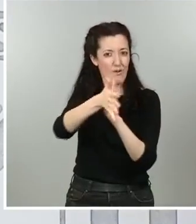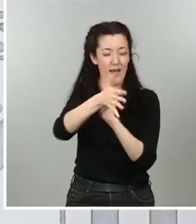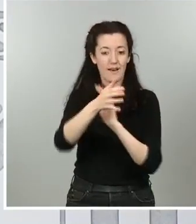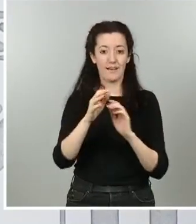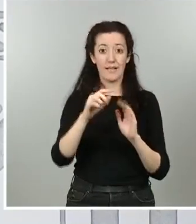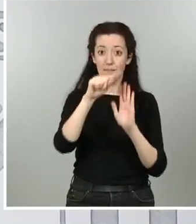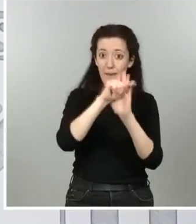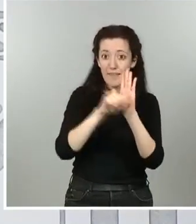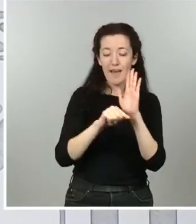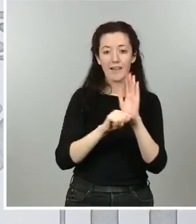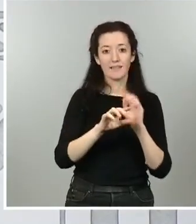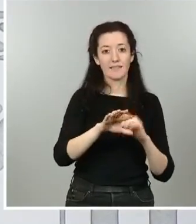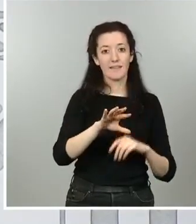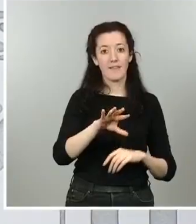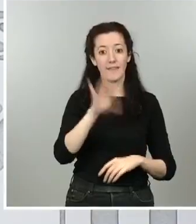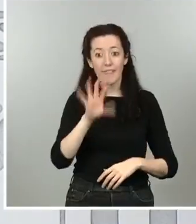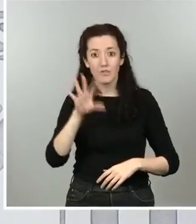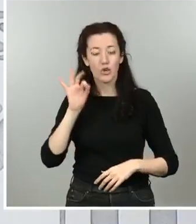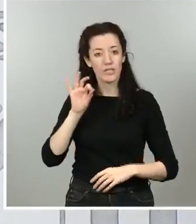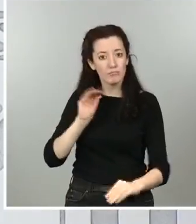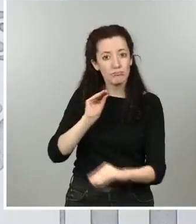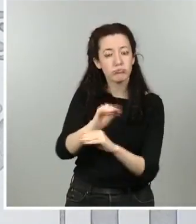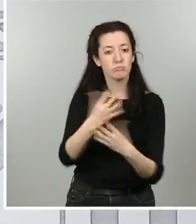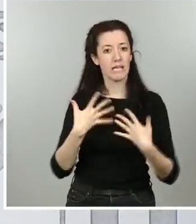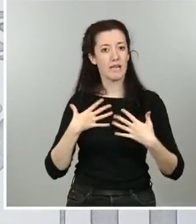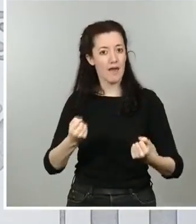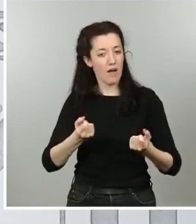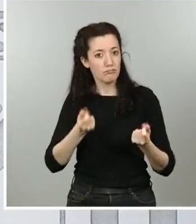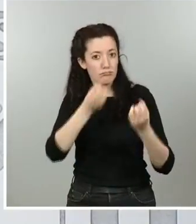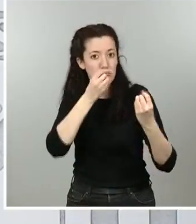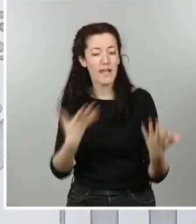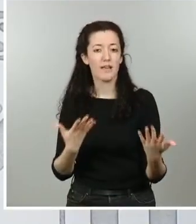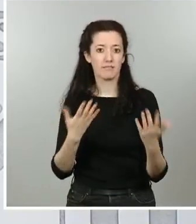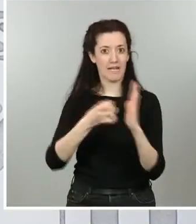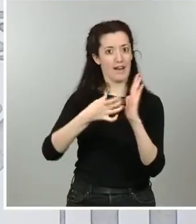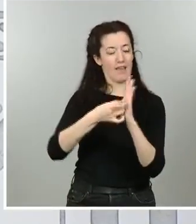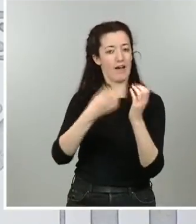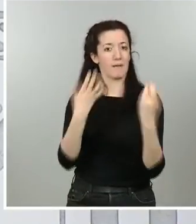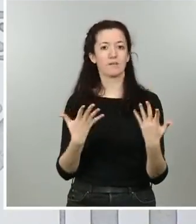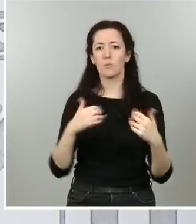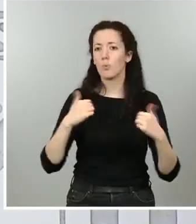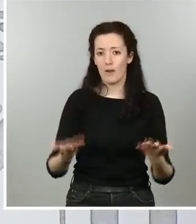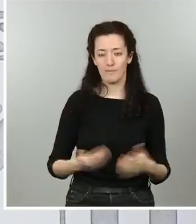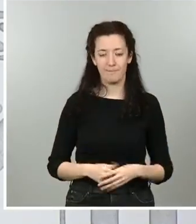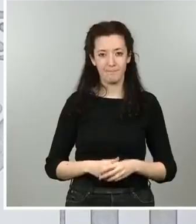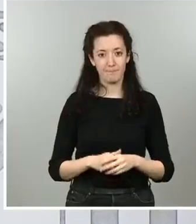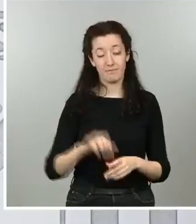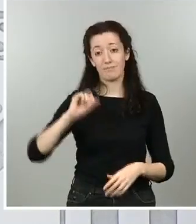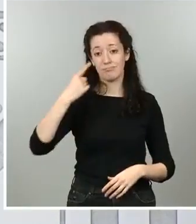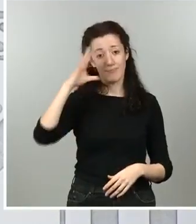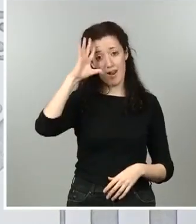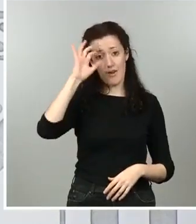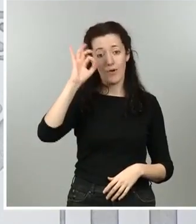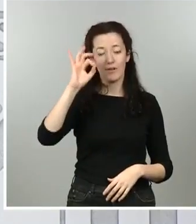el gasto sanitario y, por tanto, la calidad de nuestro sistema. En primer lugar, creo que es de justicia poner en valor que